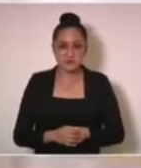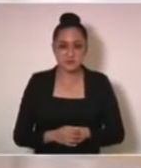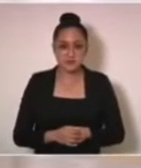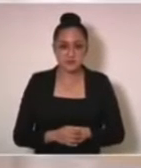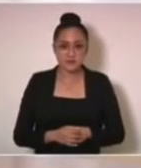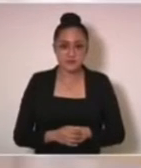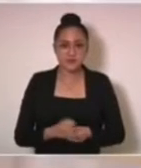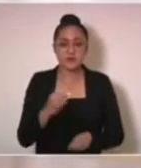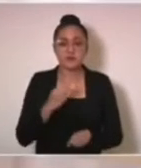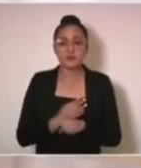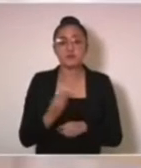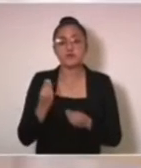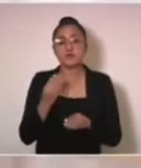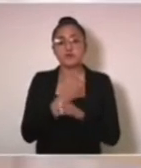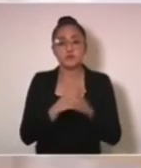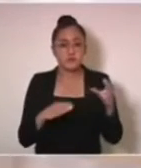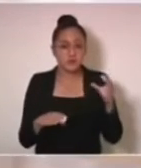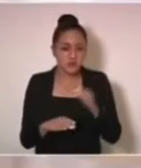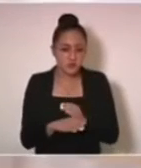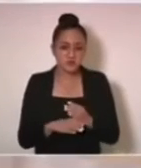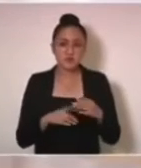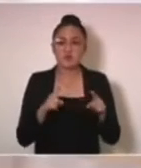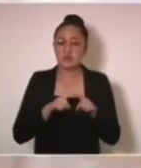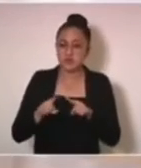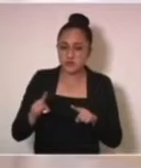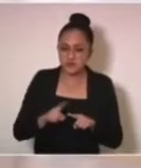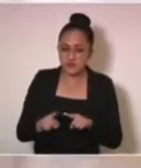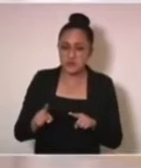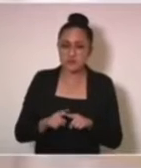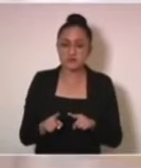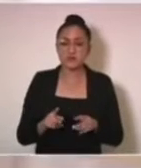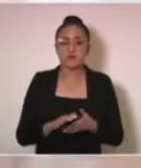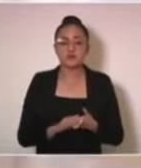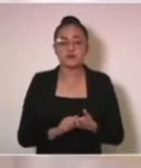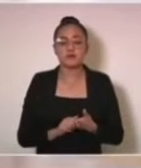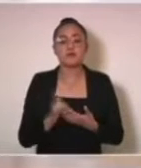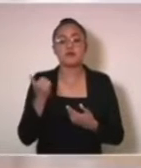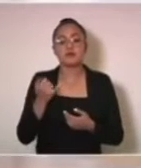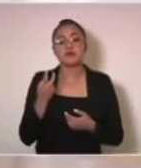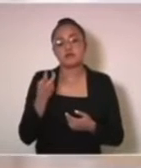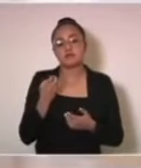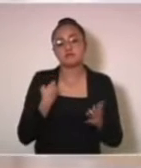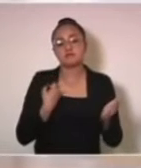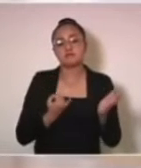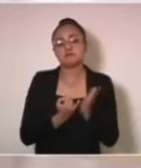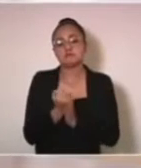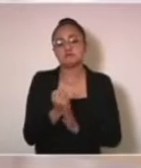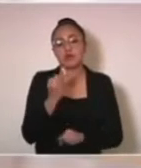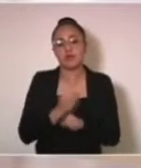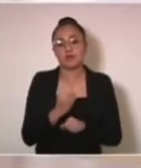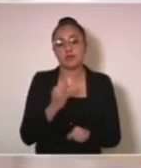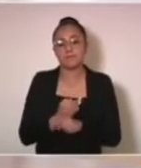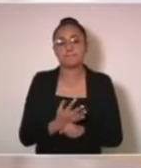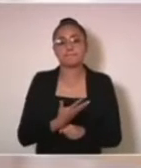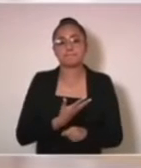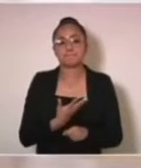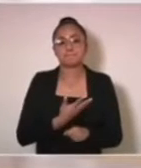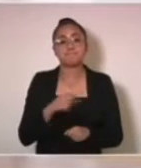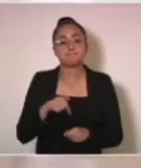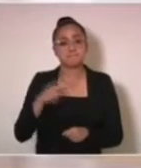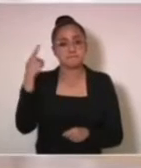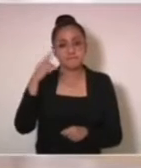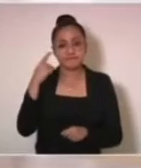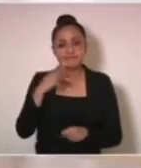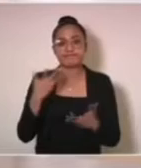Vamos a ver muchas cosas, muchos factores, y es la decisión que se tiene que tomar. En Puebla hemos